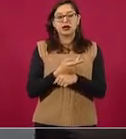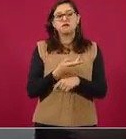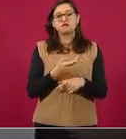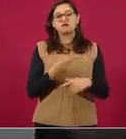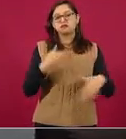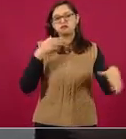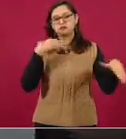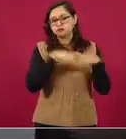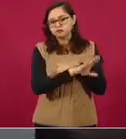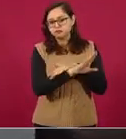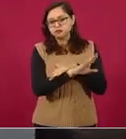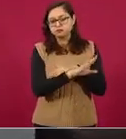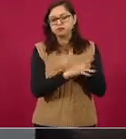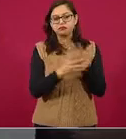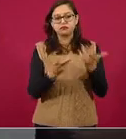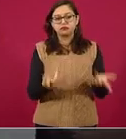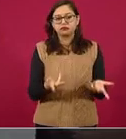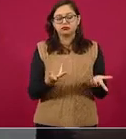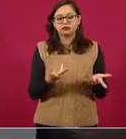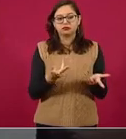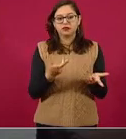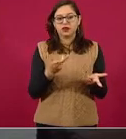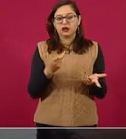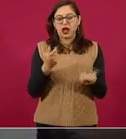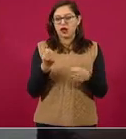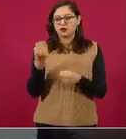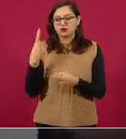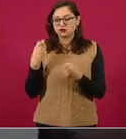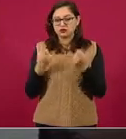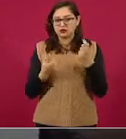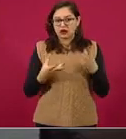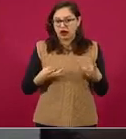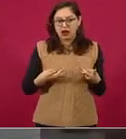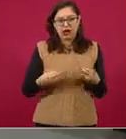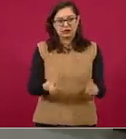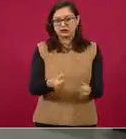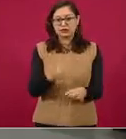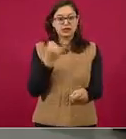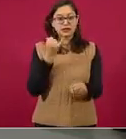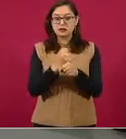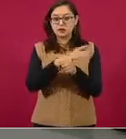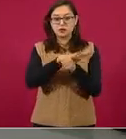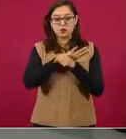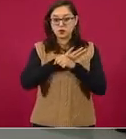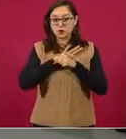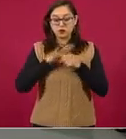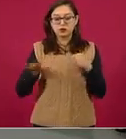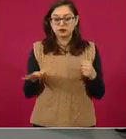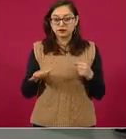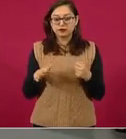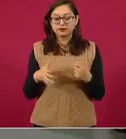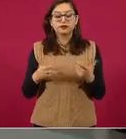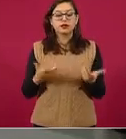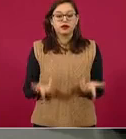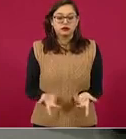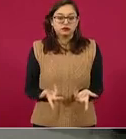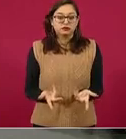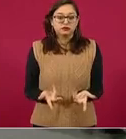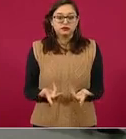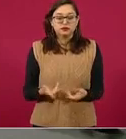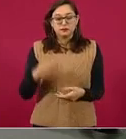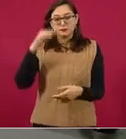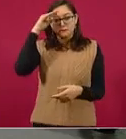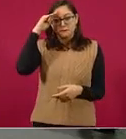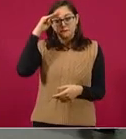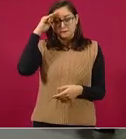Pero hay gente que no va a poder entrar dentro de este esquema. El agente aduanal sí sabe que está cobrando 6.000, 10.000 pesos